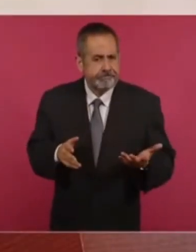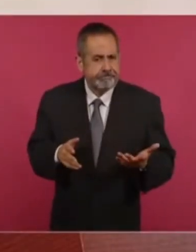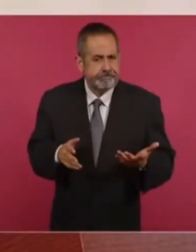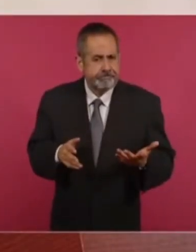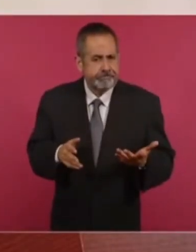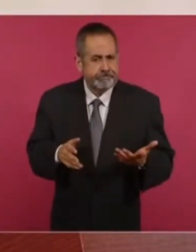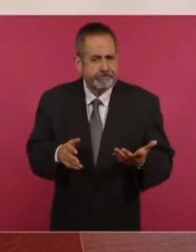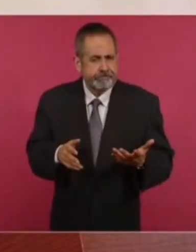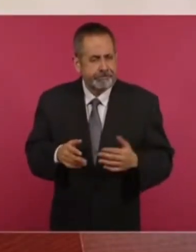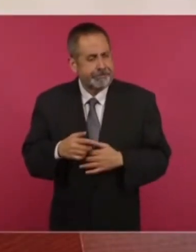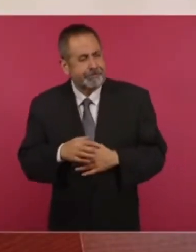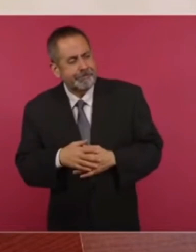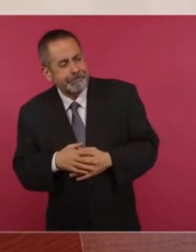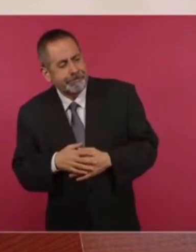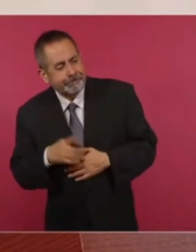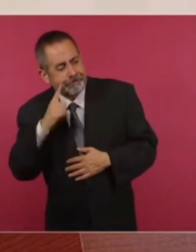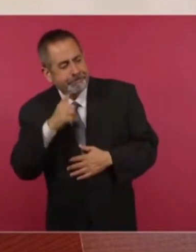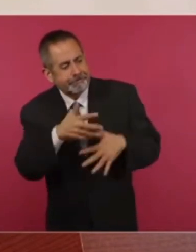marchando